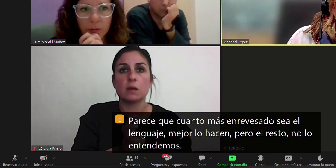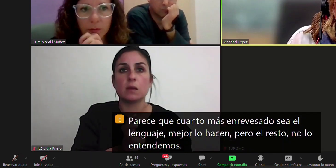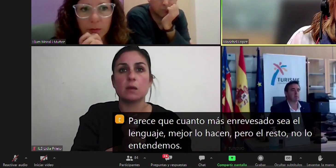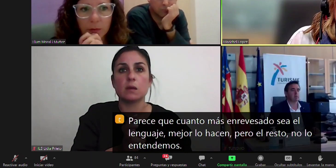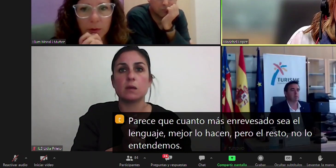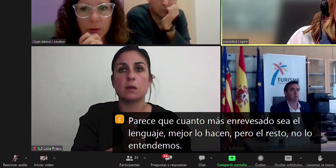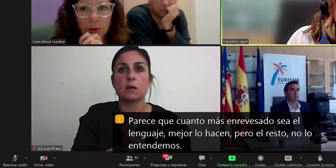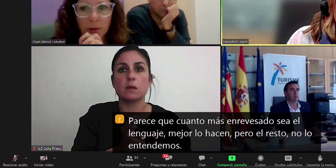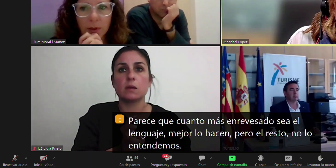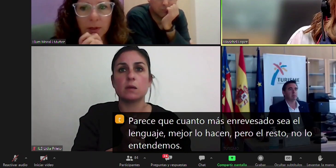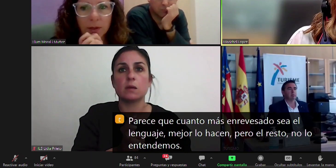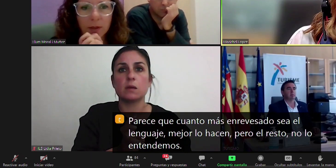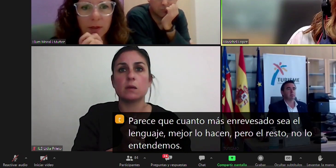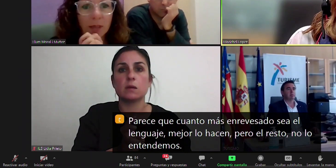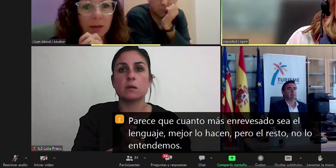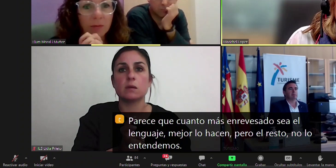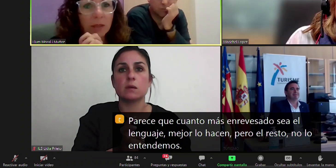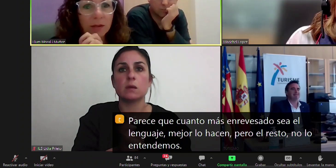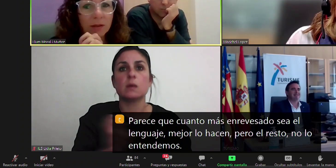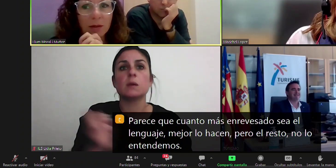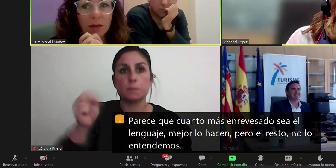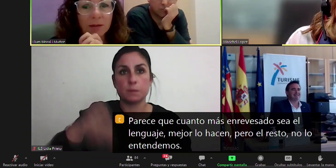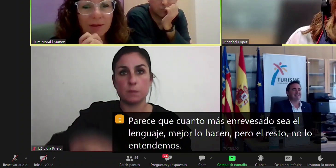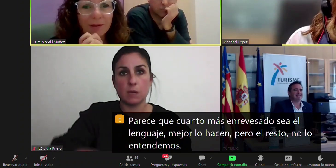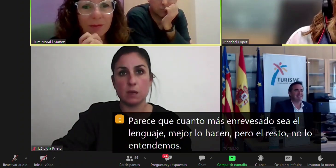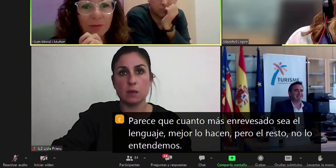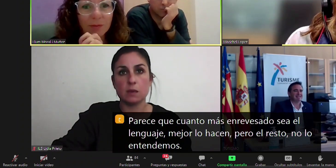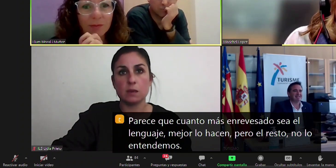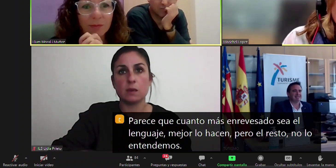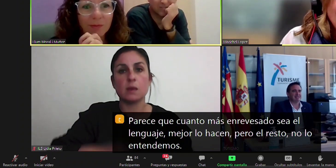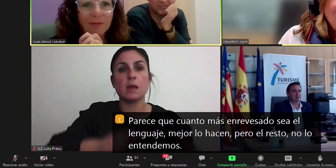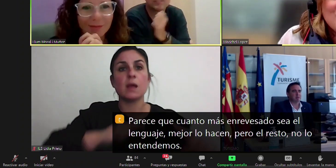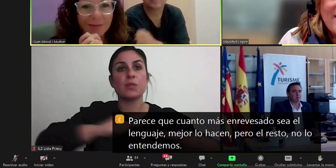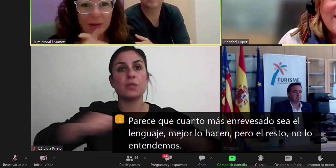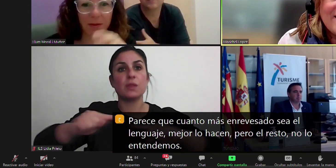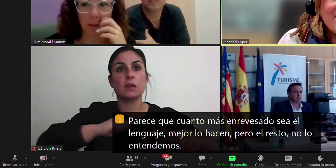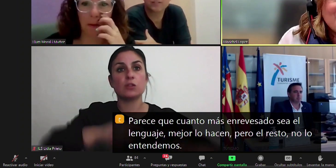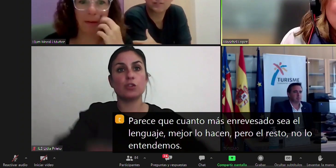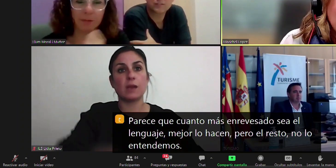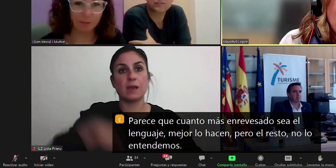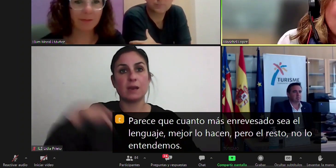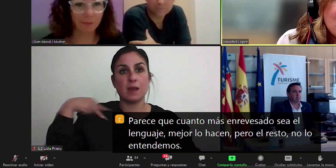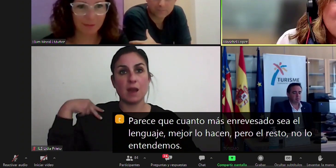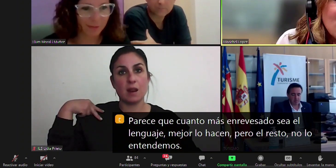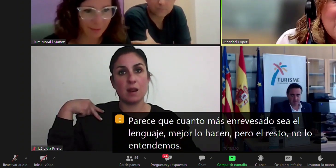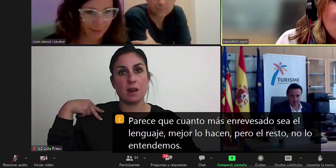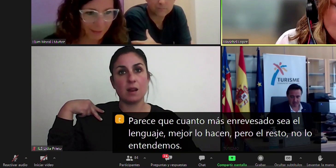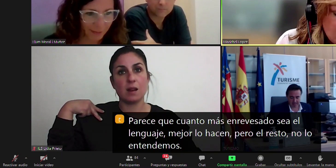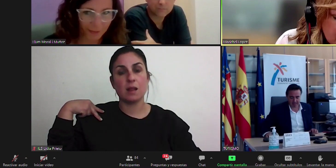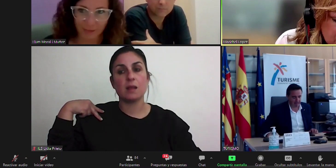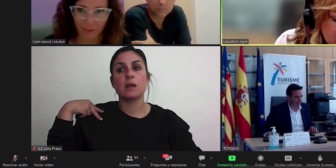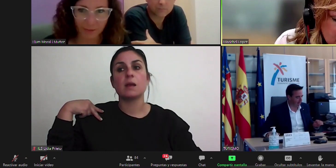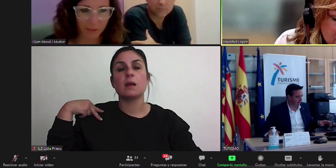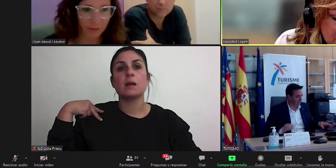A ver, voy a ver si. Vale, ya está aquí el director general. Él nos va a dedicar unas palabras para cerrar la sesión.